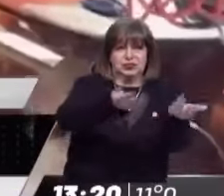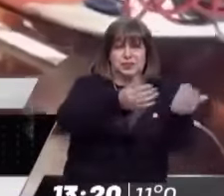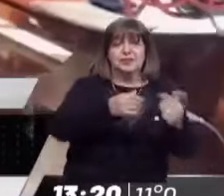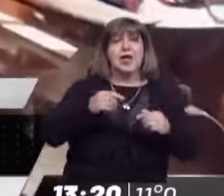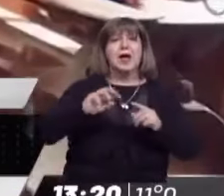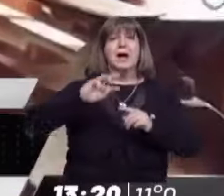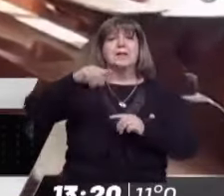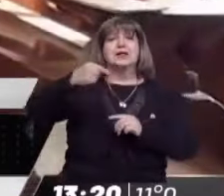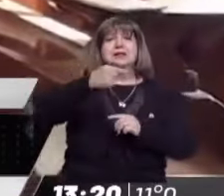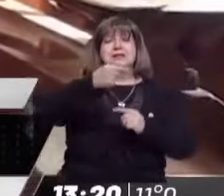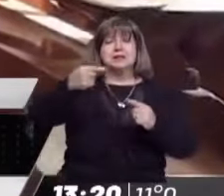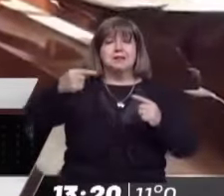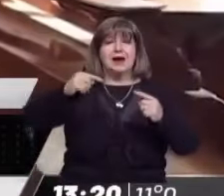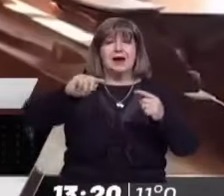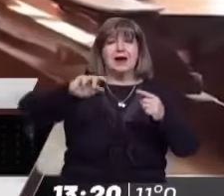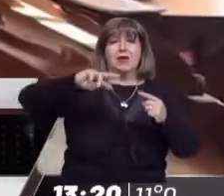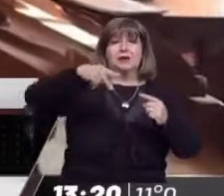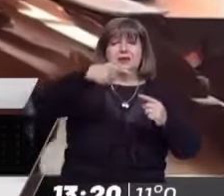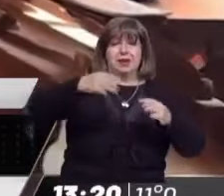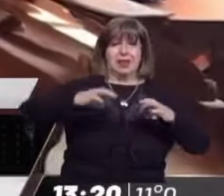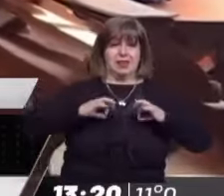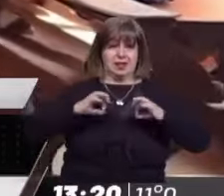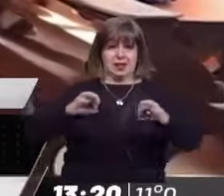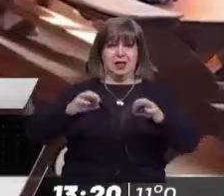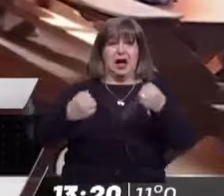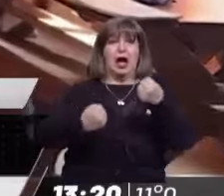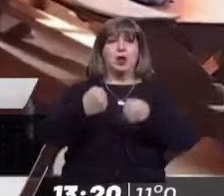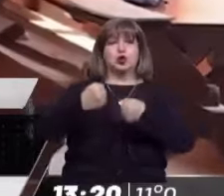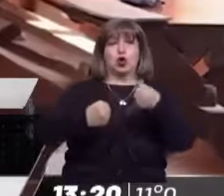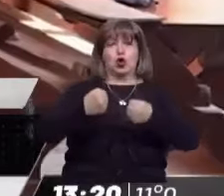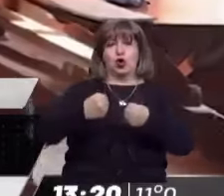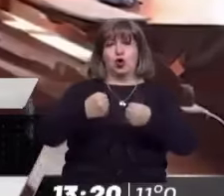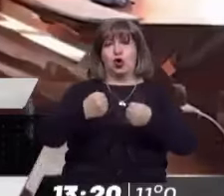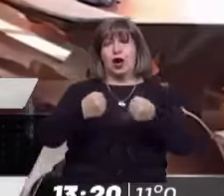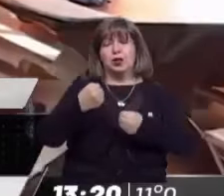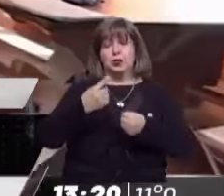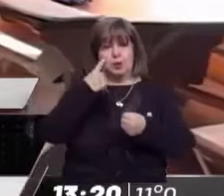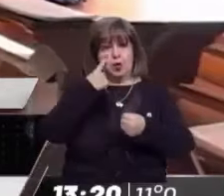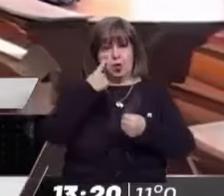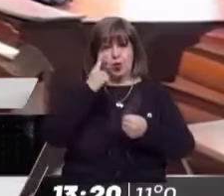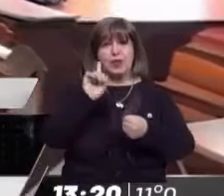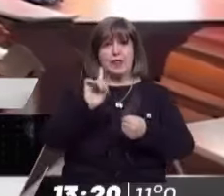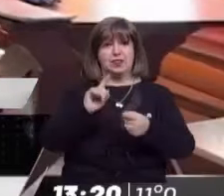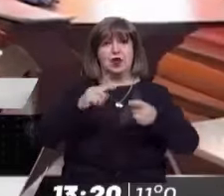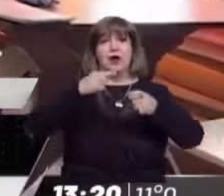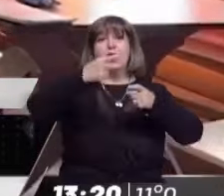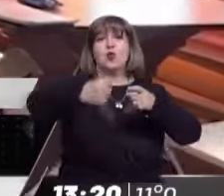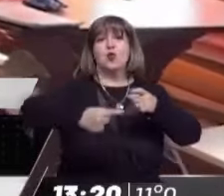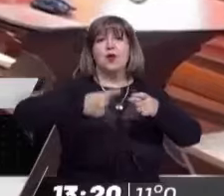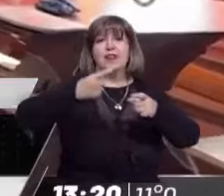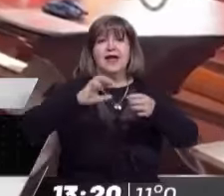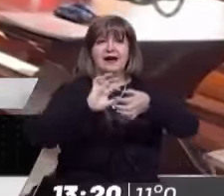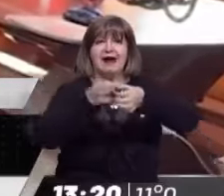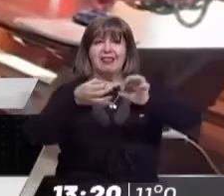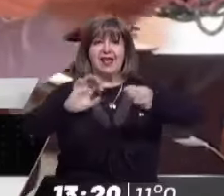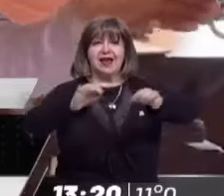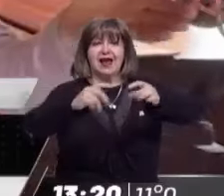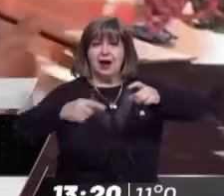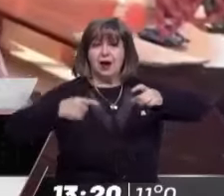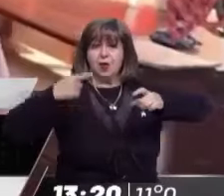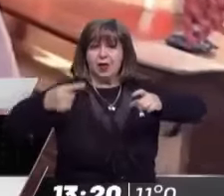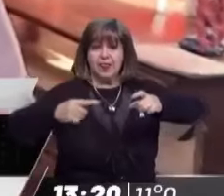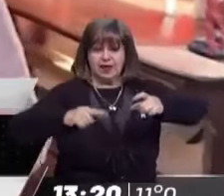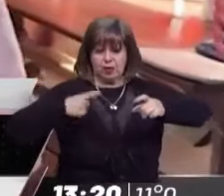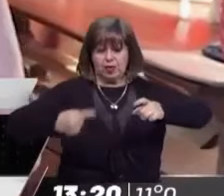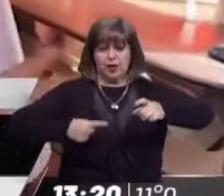para la semana que viene o la otra, eso es las vacaciones, un auto común llega con cadenas, porque sí. Hay algunas zonas con guía. Exacto. Sí, sí, lo mejor es traerse un par de cadenas que lo alquilan